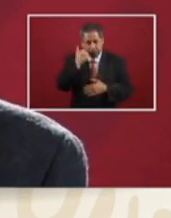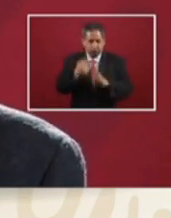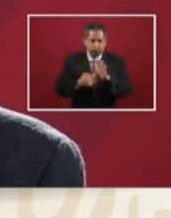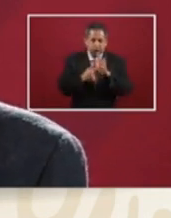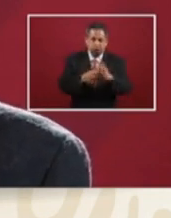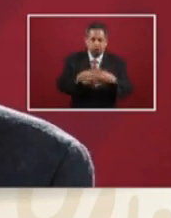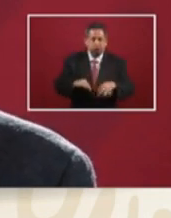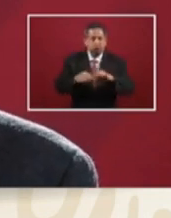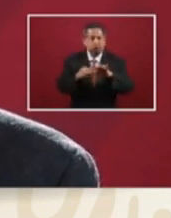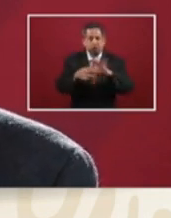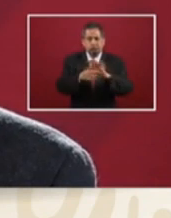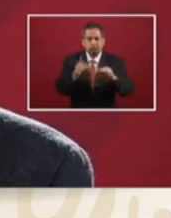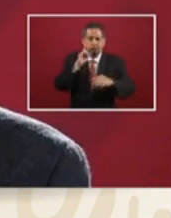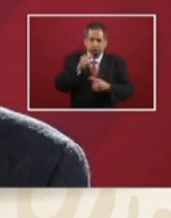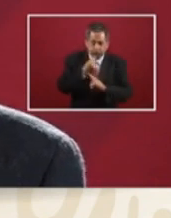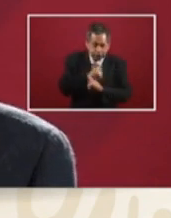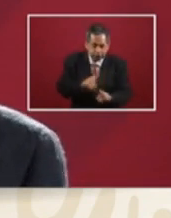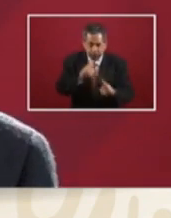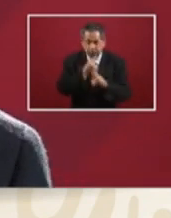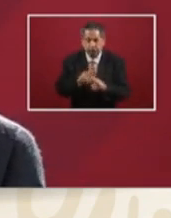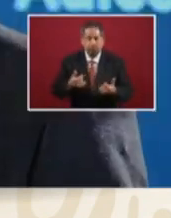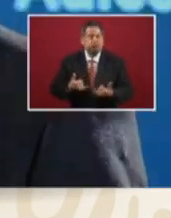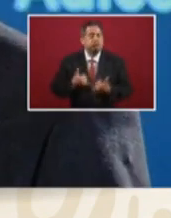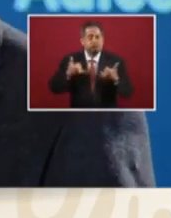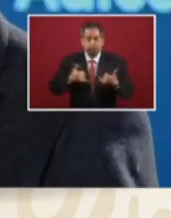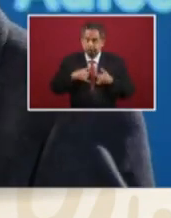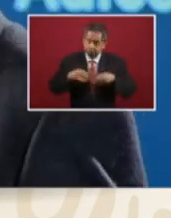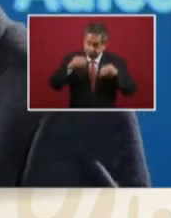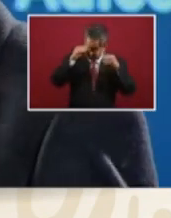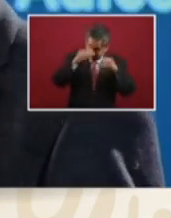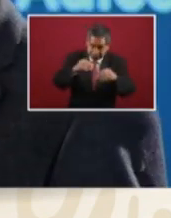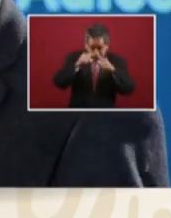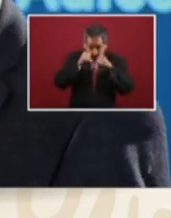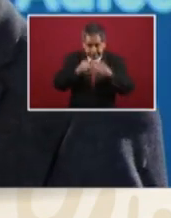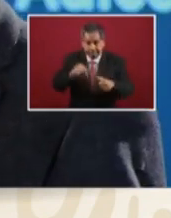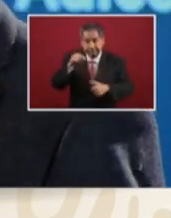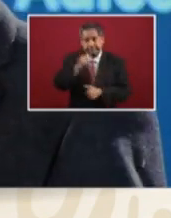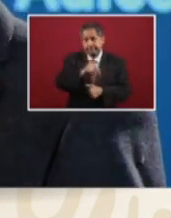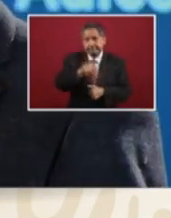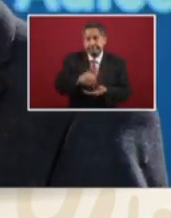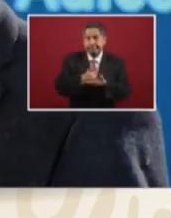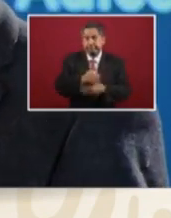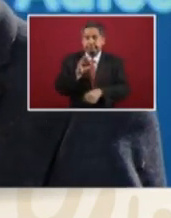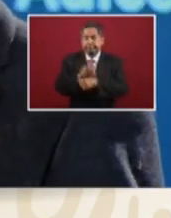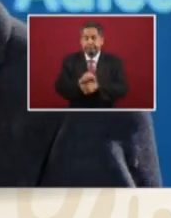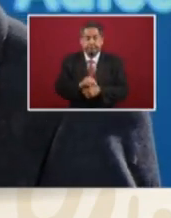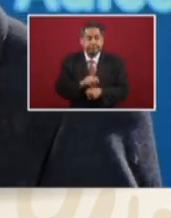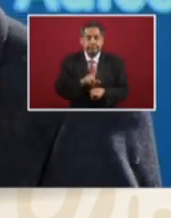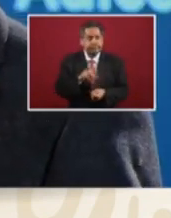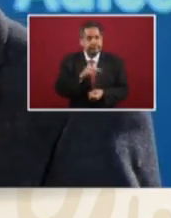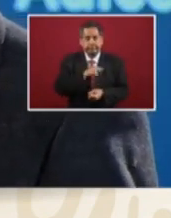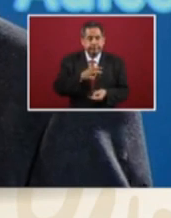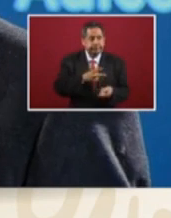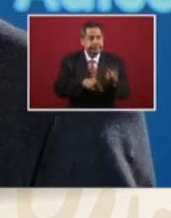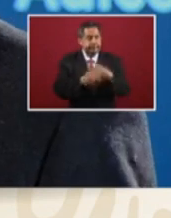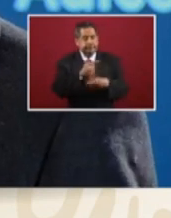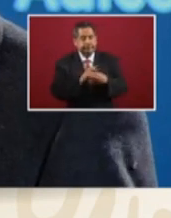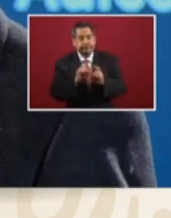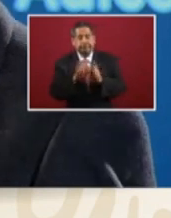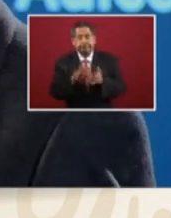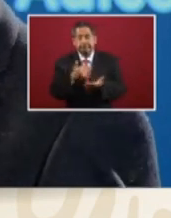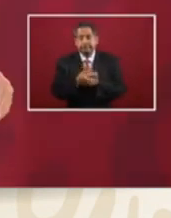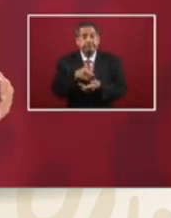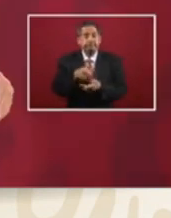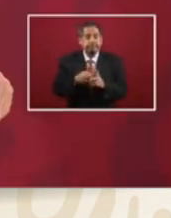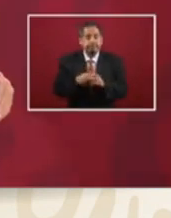muy específico en las niñas, los niños, los jóvenes del país, porque ahí está el pico epidemiológico del consumo, es cuando más